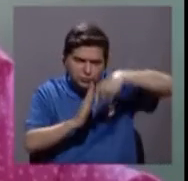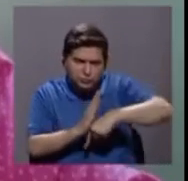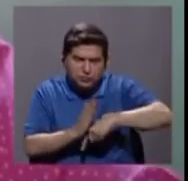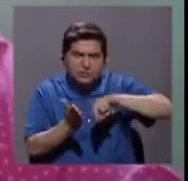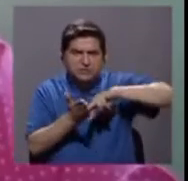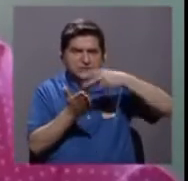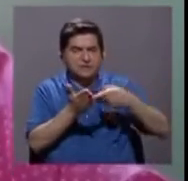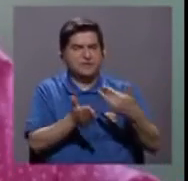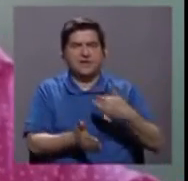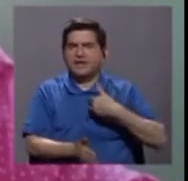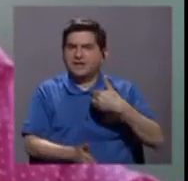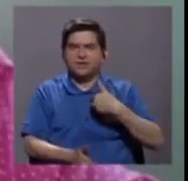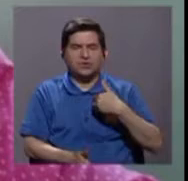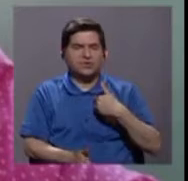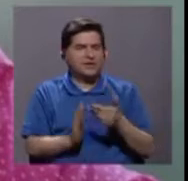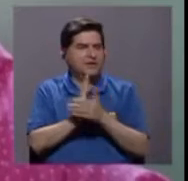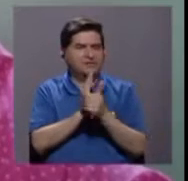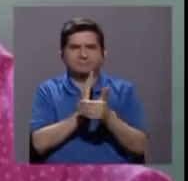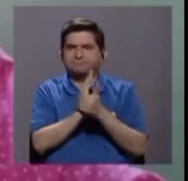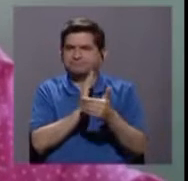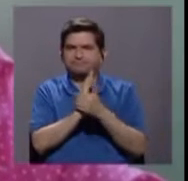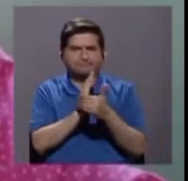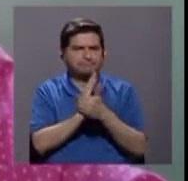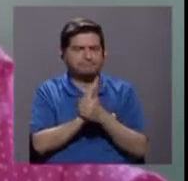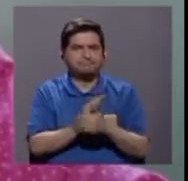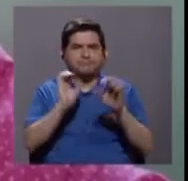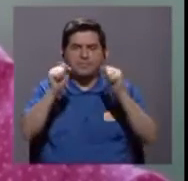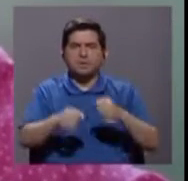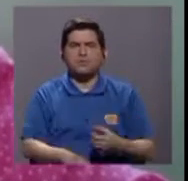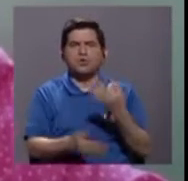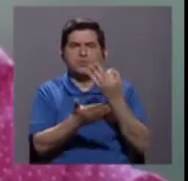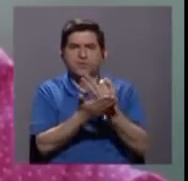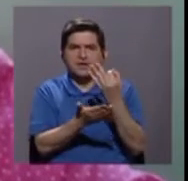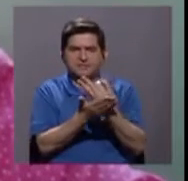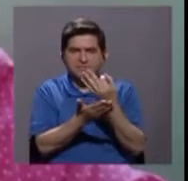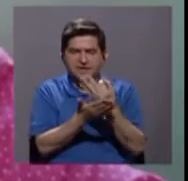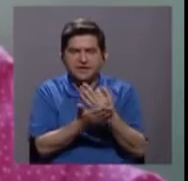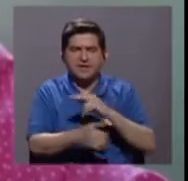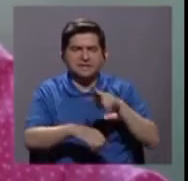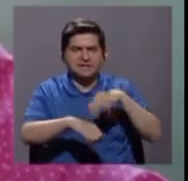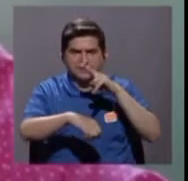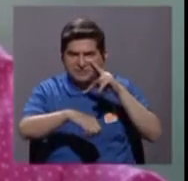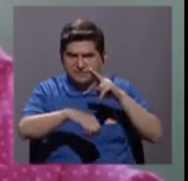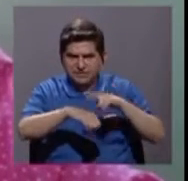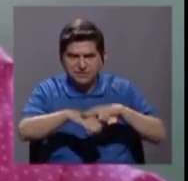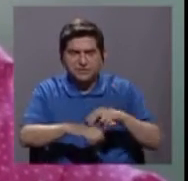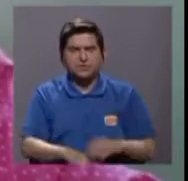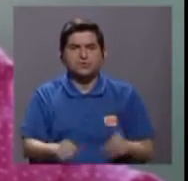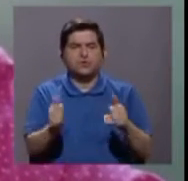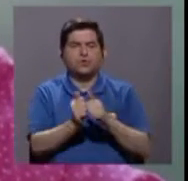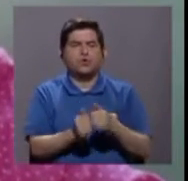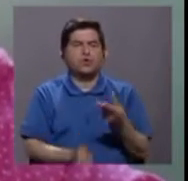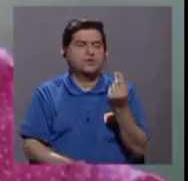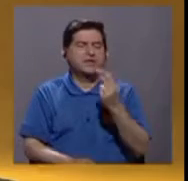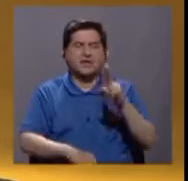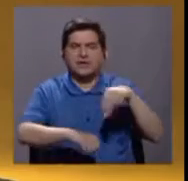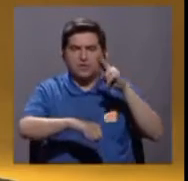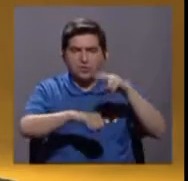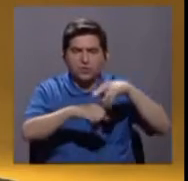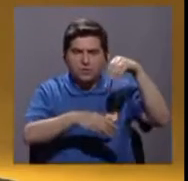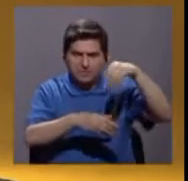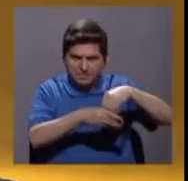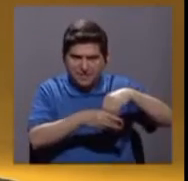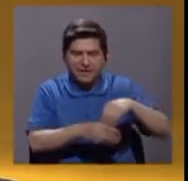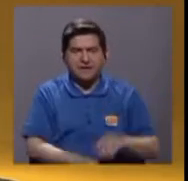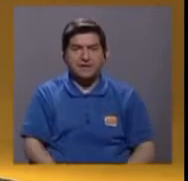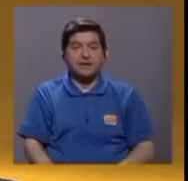que no hemos tenido suficiente capacidad para financiar nuestro gasto corriente con ingresos corrientes, ¿verdad? Sino que